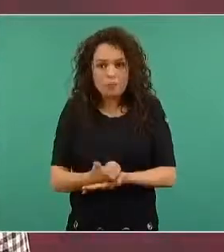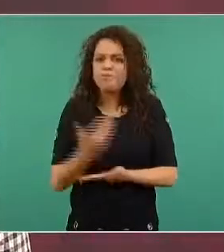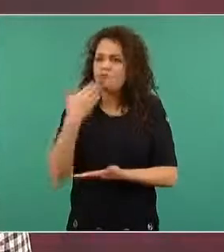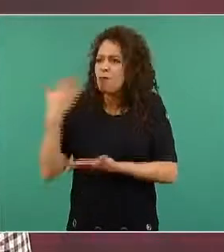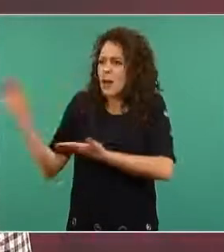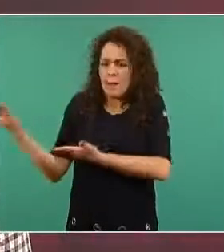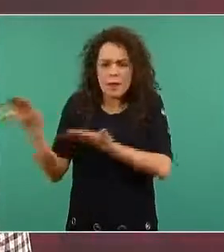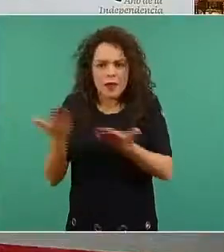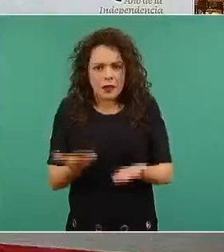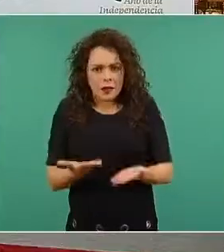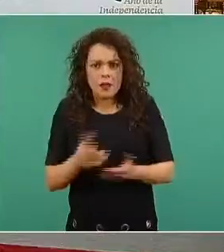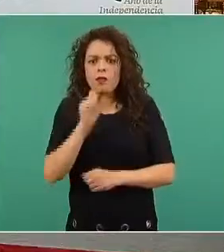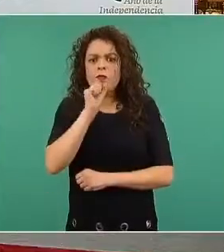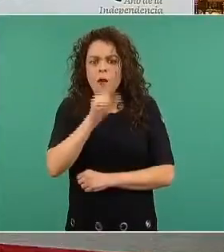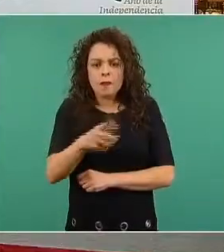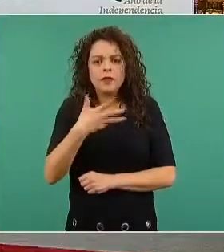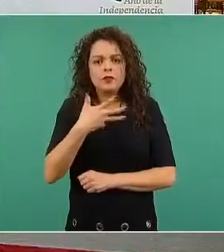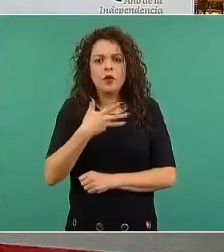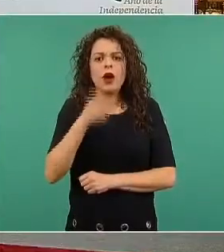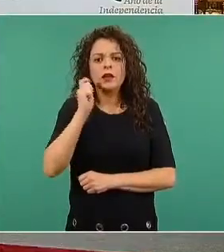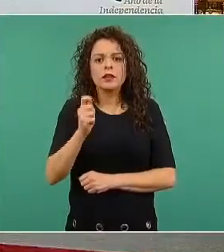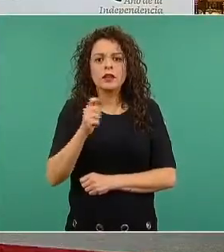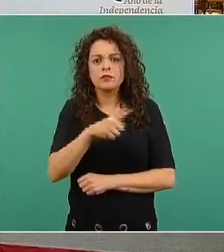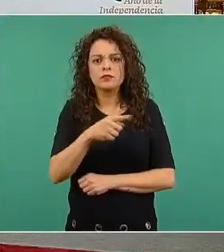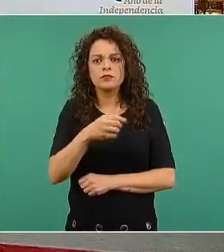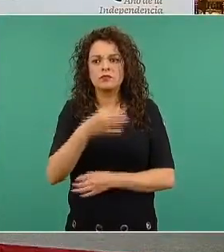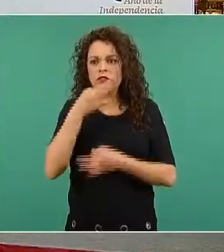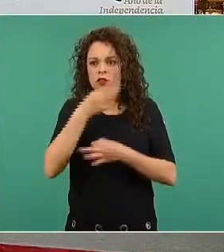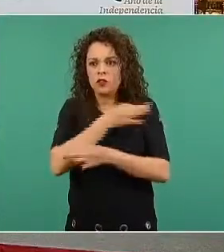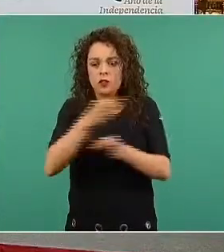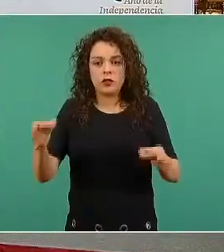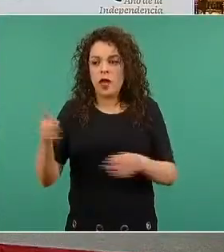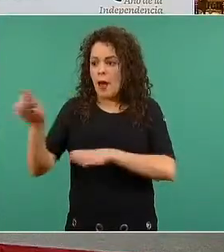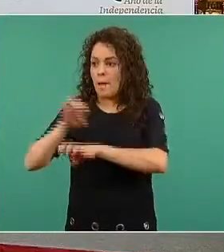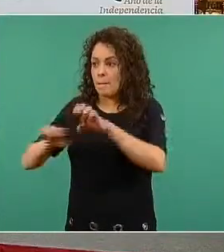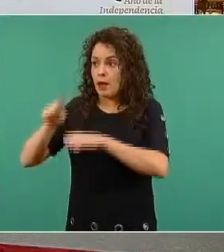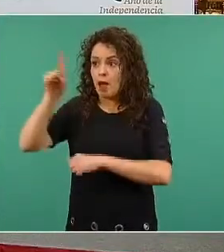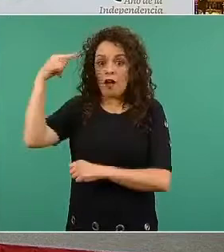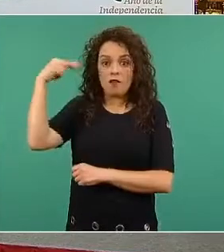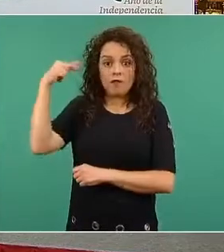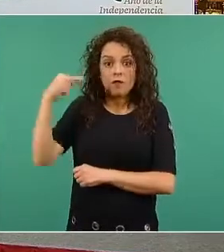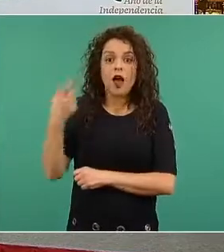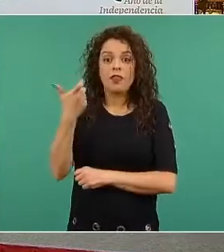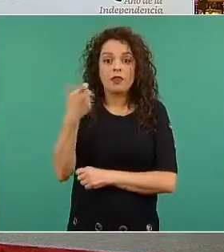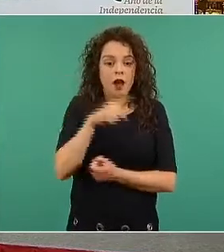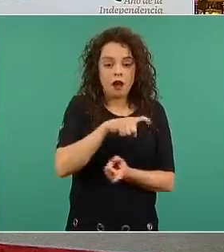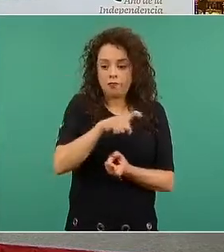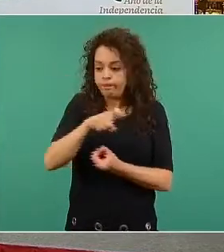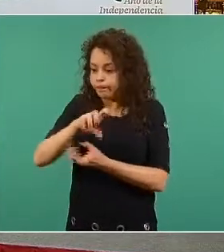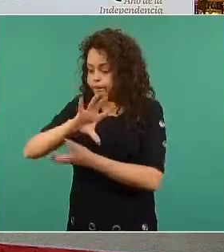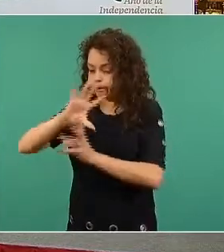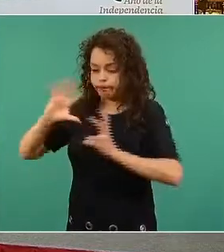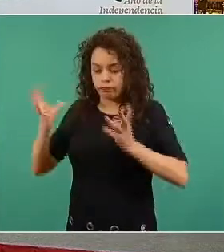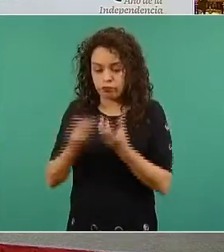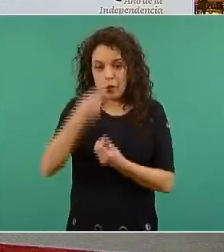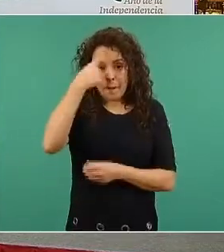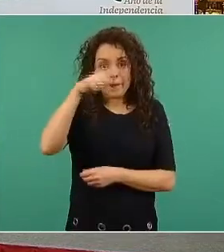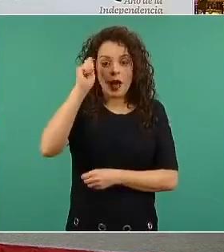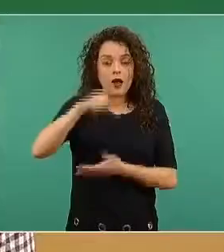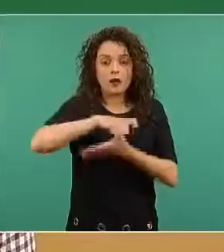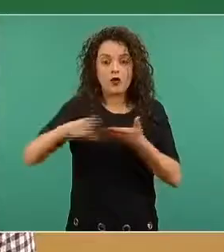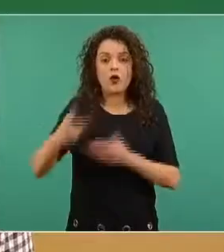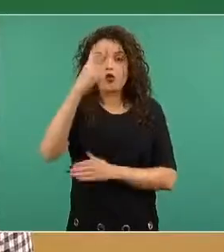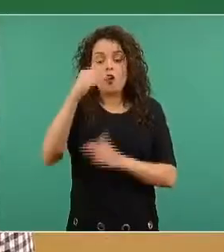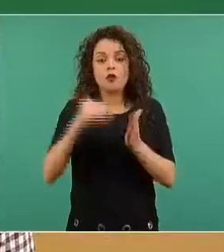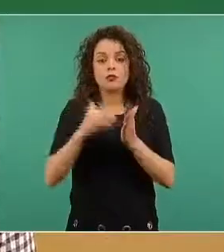Por ahí salió también una noticia de que empresarios veracruzanos habían juntado un dinerito para comprar, y en este caso 2 millones